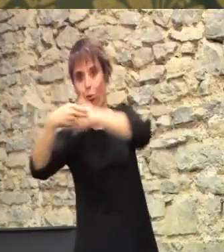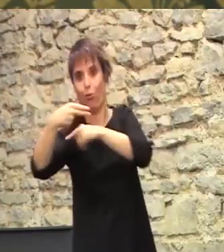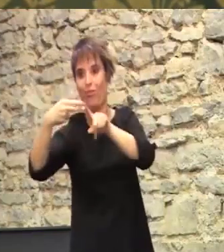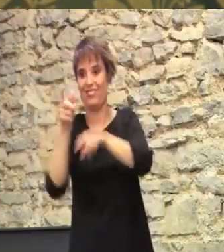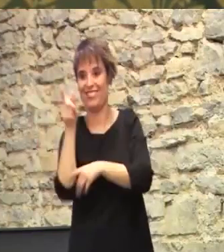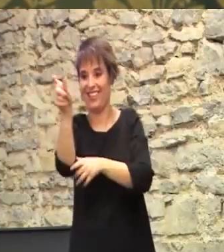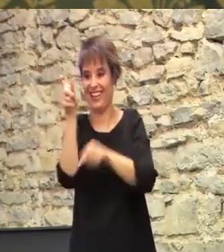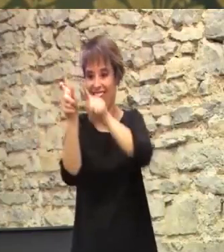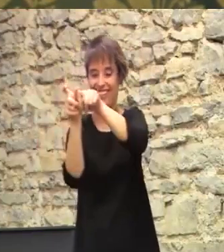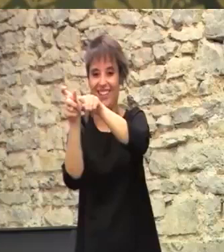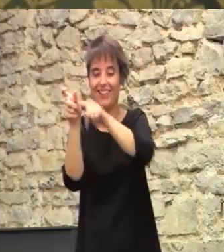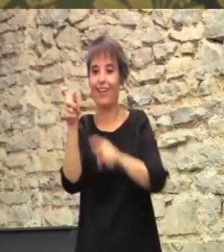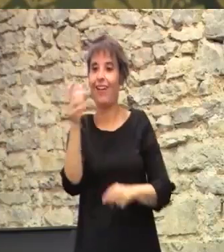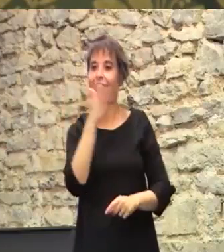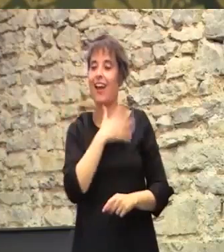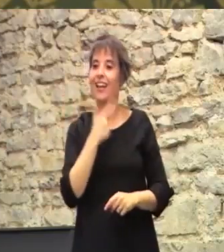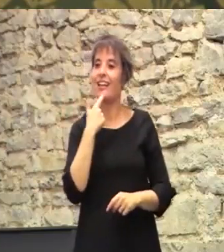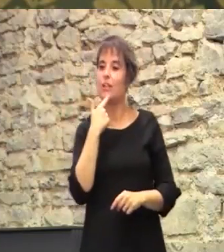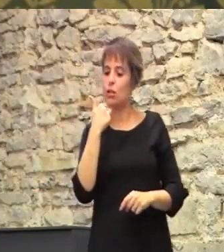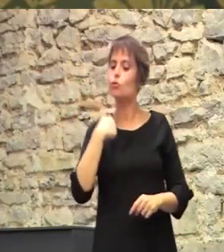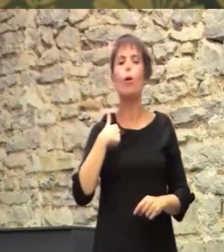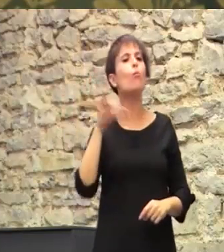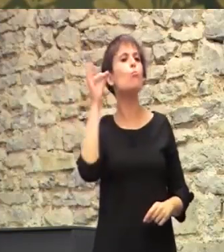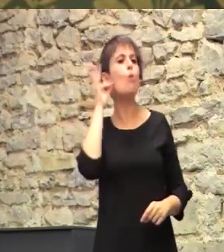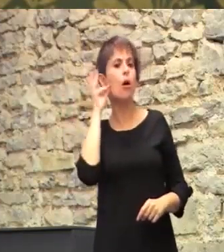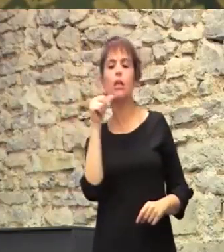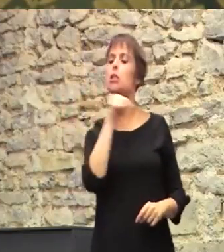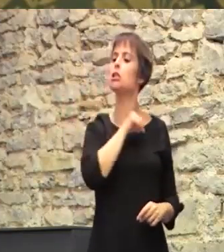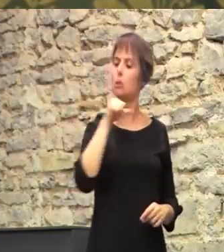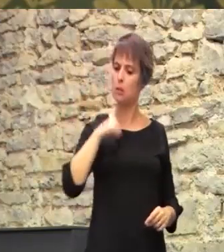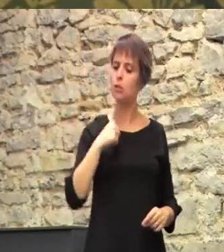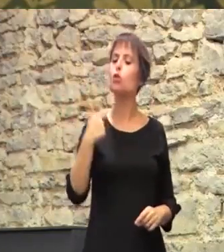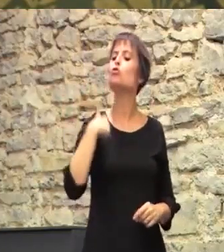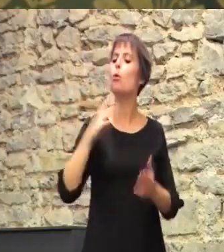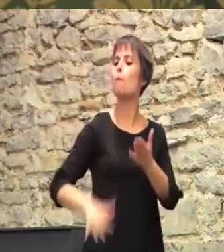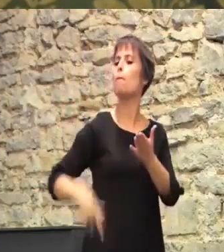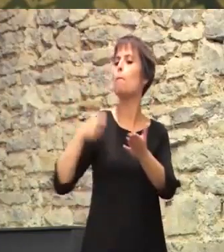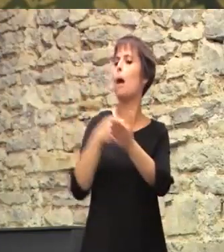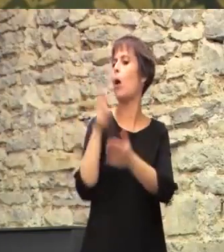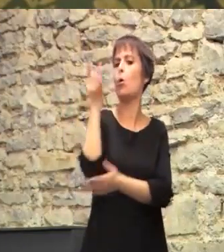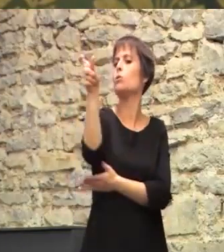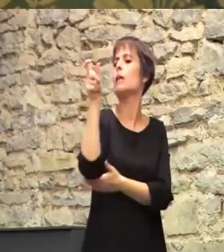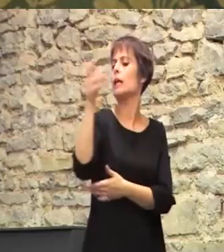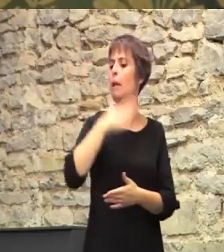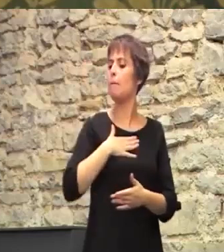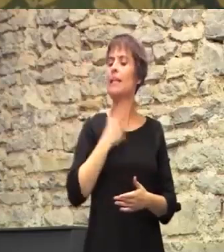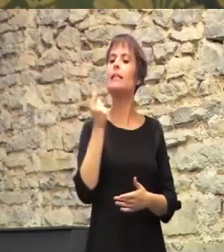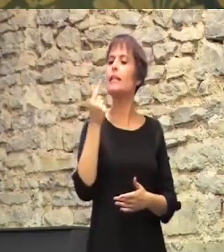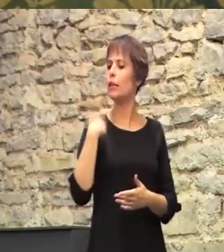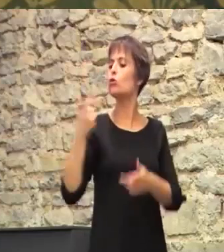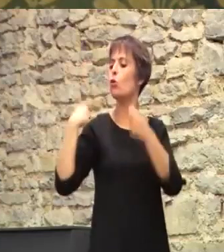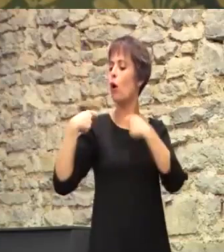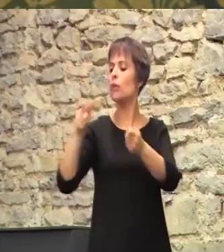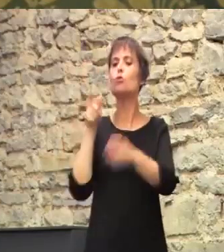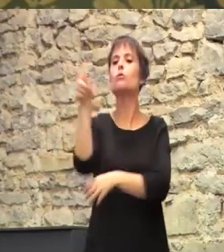eran mujeres que se jactaban de ser independientes y de que ellas pagaban con el dinero que ellas ganaban lo que ella